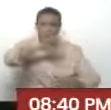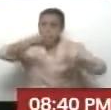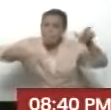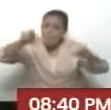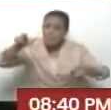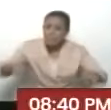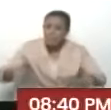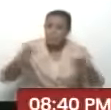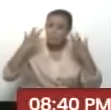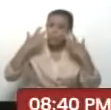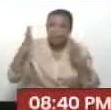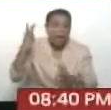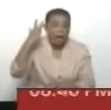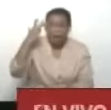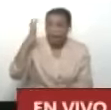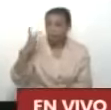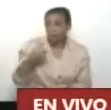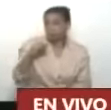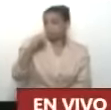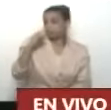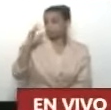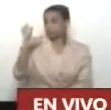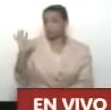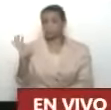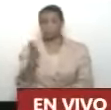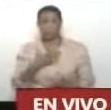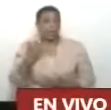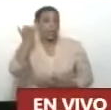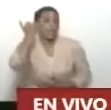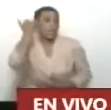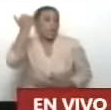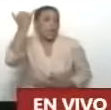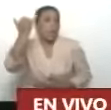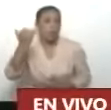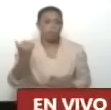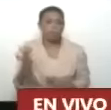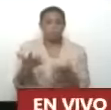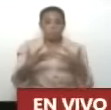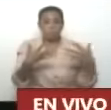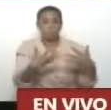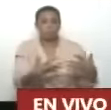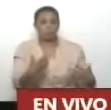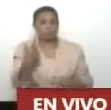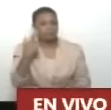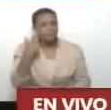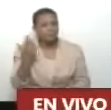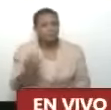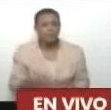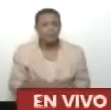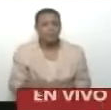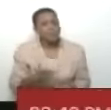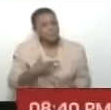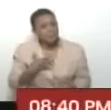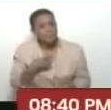gente, que a lo mejor no tiene gringola, a lo mejor el tema ideológico son temas que están ahí, pues, en el pensamiento. Pero siento que Bolívar también